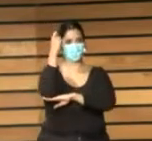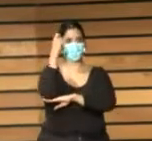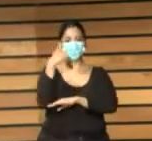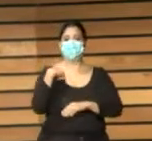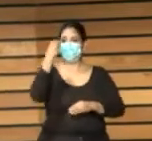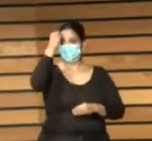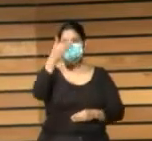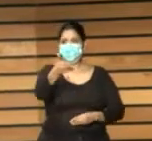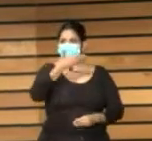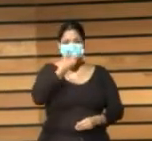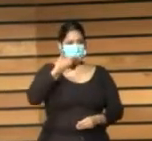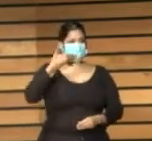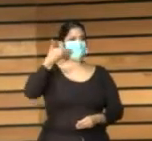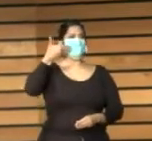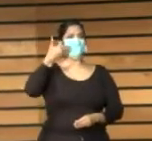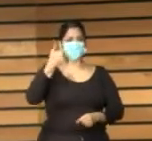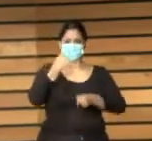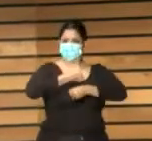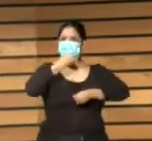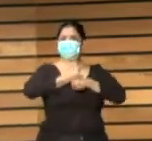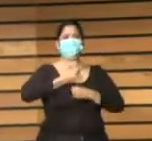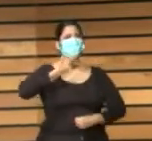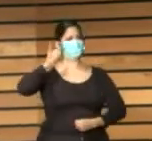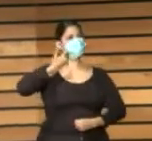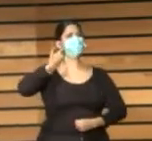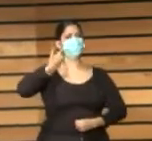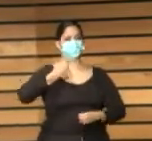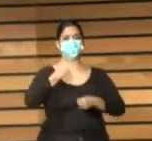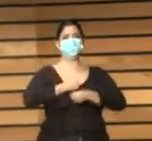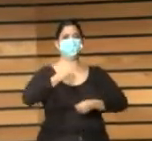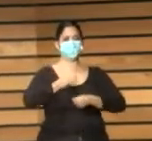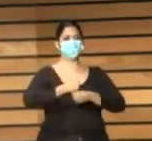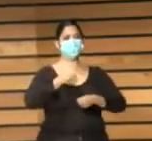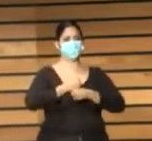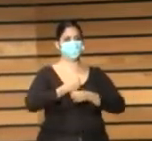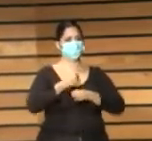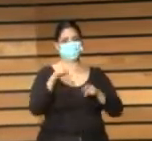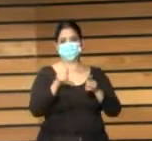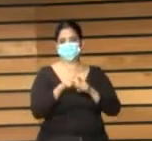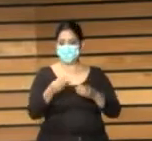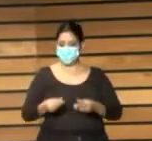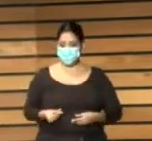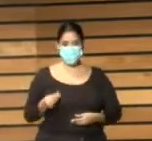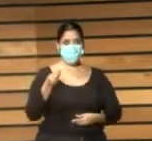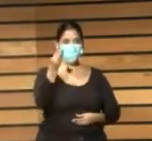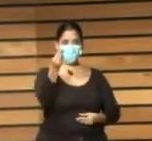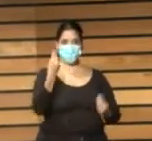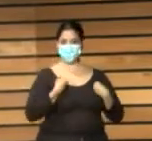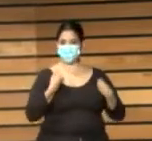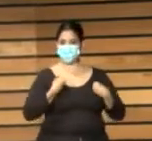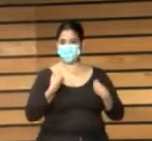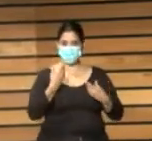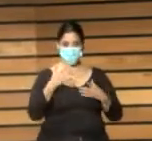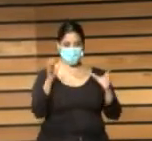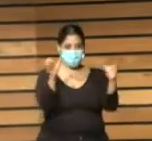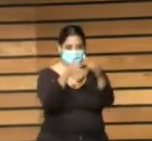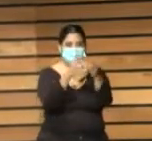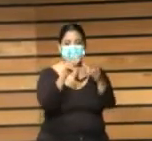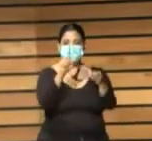que enorgullecer y creo que eso es vuestra aportación generosa también a la